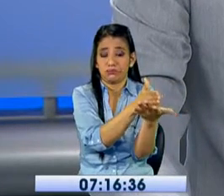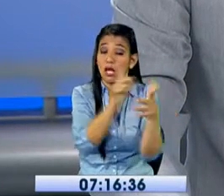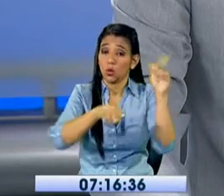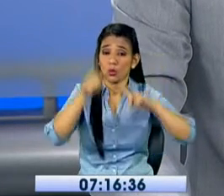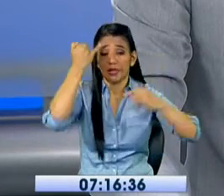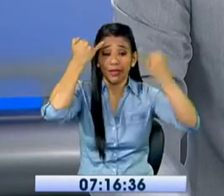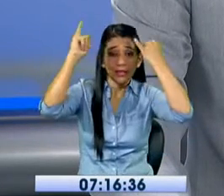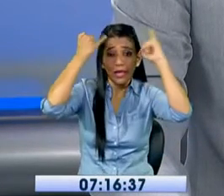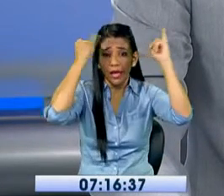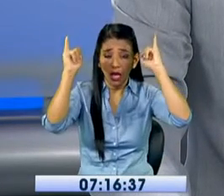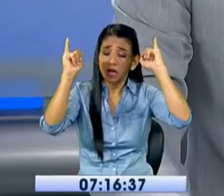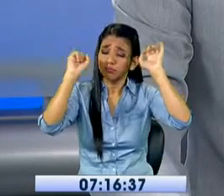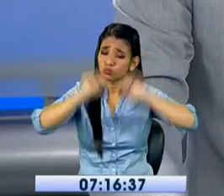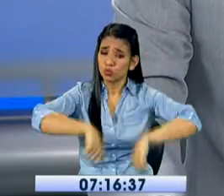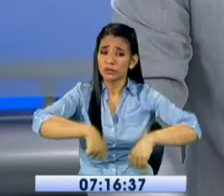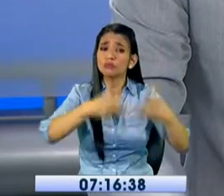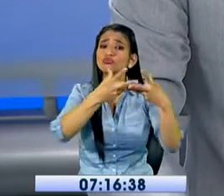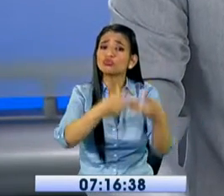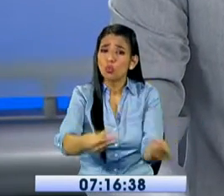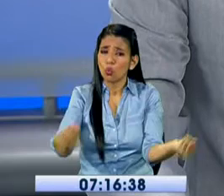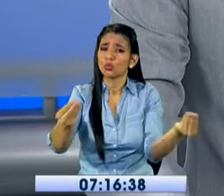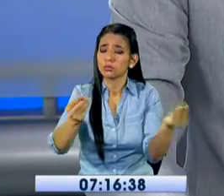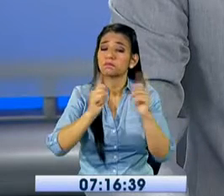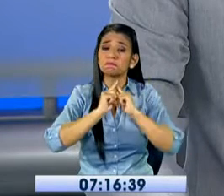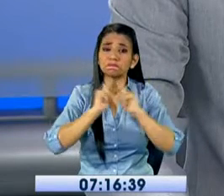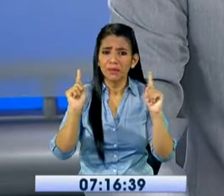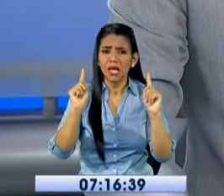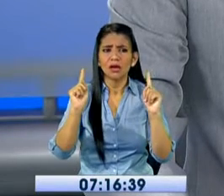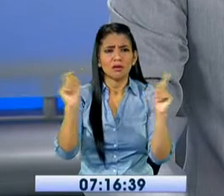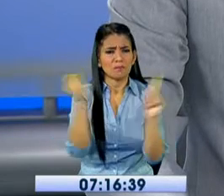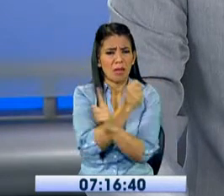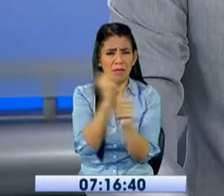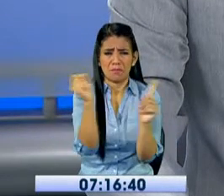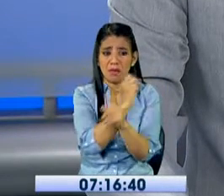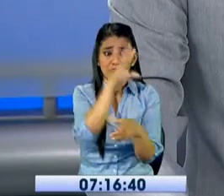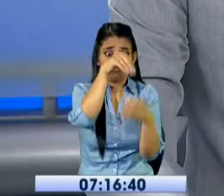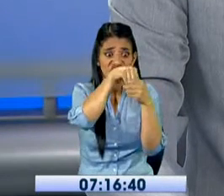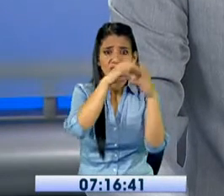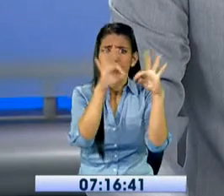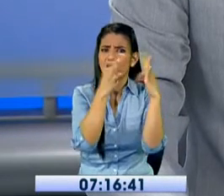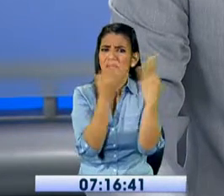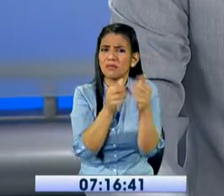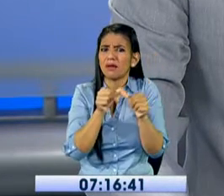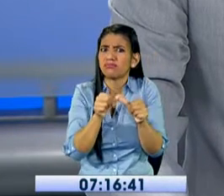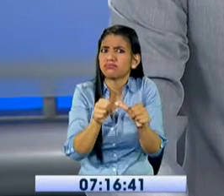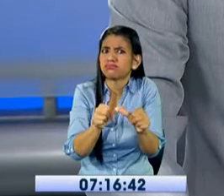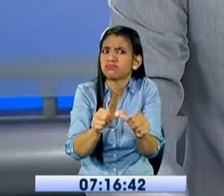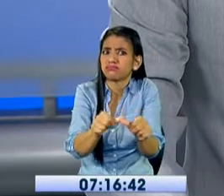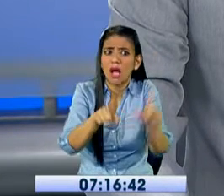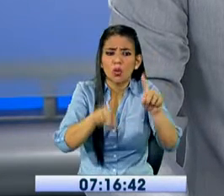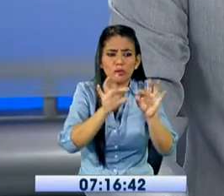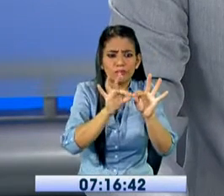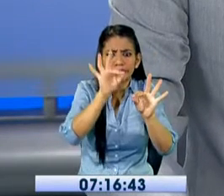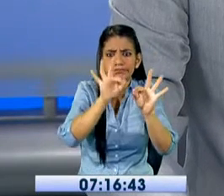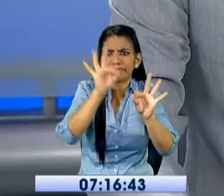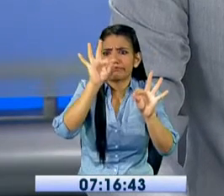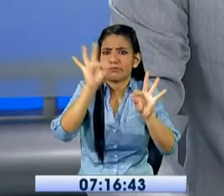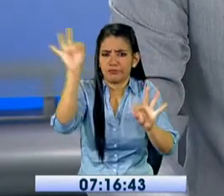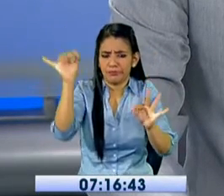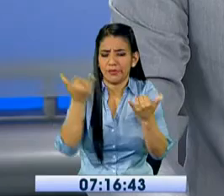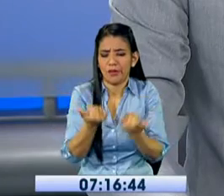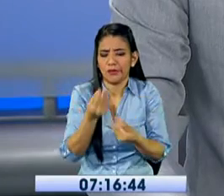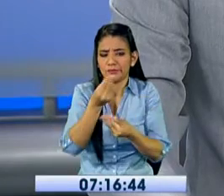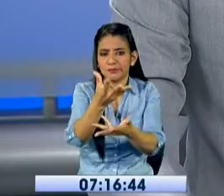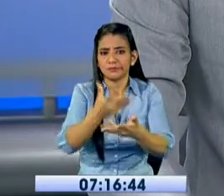esta problemática. Sin embargo, los índices de maltrato intrafamiliar continúan aún creciendo. Veamos los detalles en la próxima